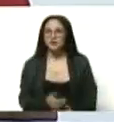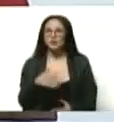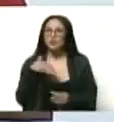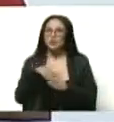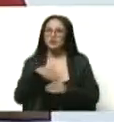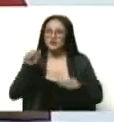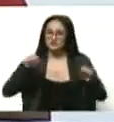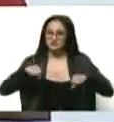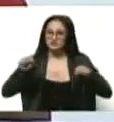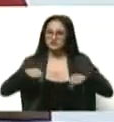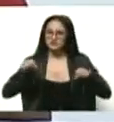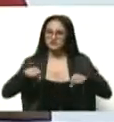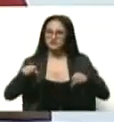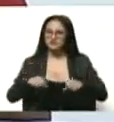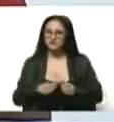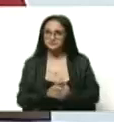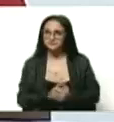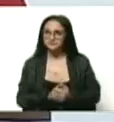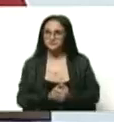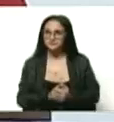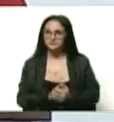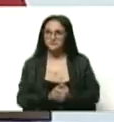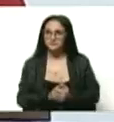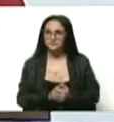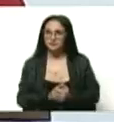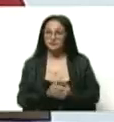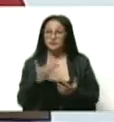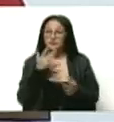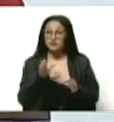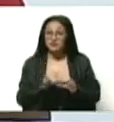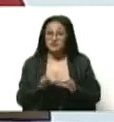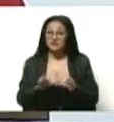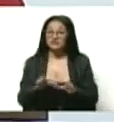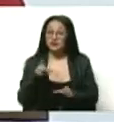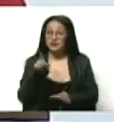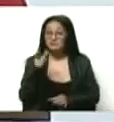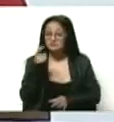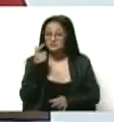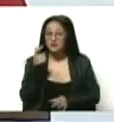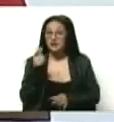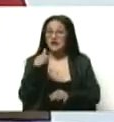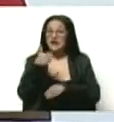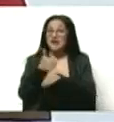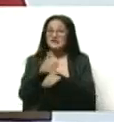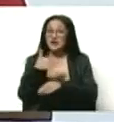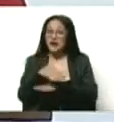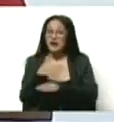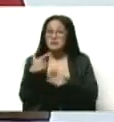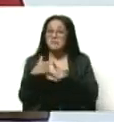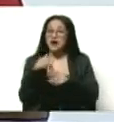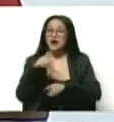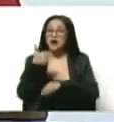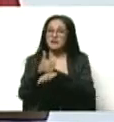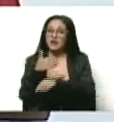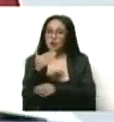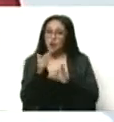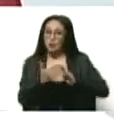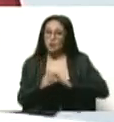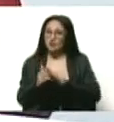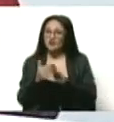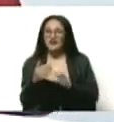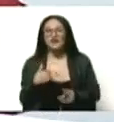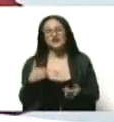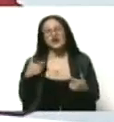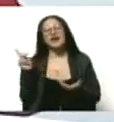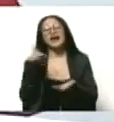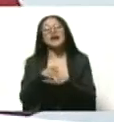si usted está certificado por su jefe de calle, por su jefe de comunidad. No es que yo voy a llegar aquí. No,